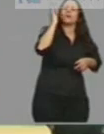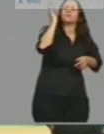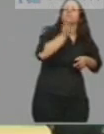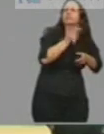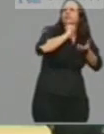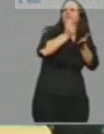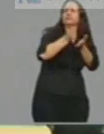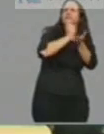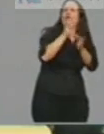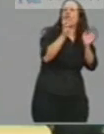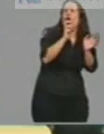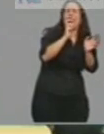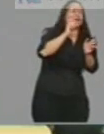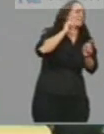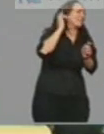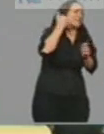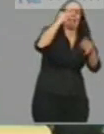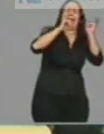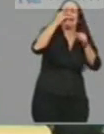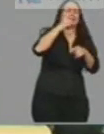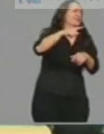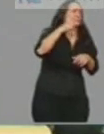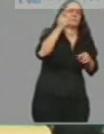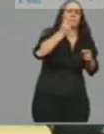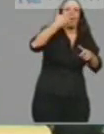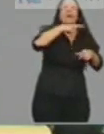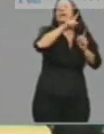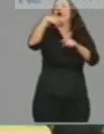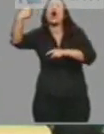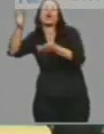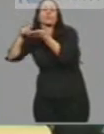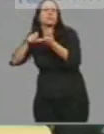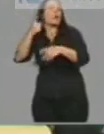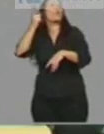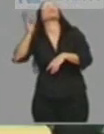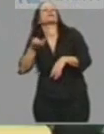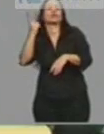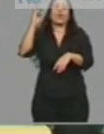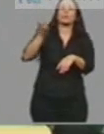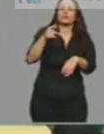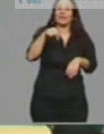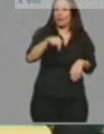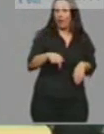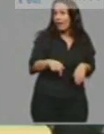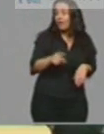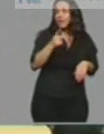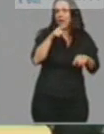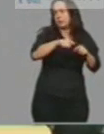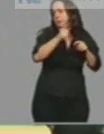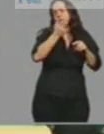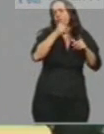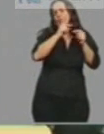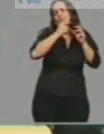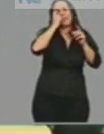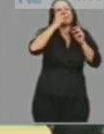dólares. En todo el mundo las tasas eran del 1, del 2%, y acá se pagaban tasas de dos dígitos.